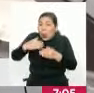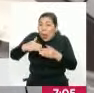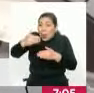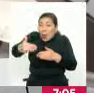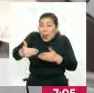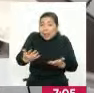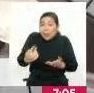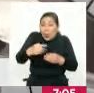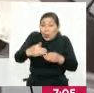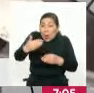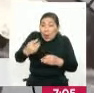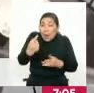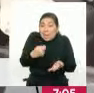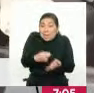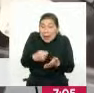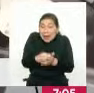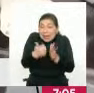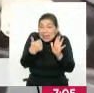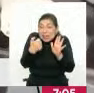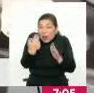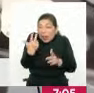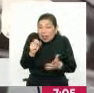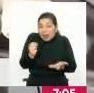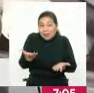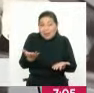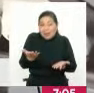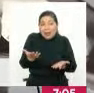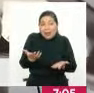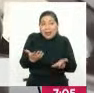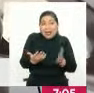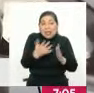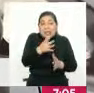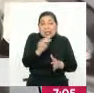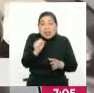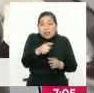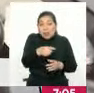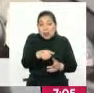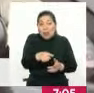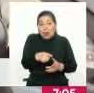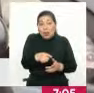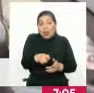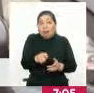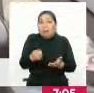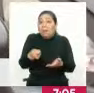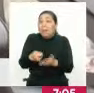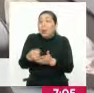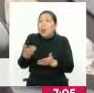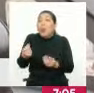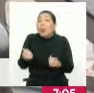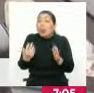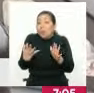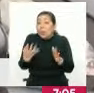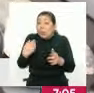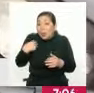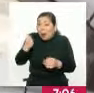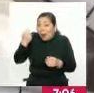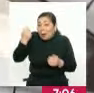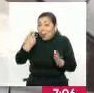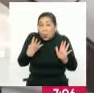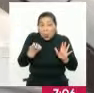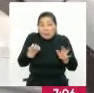y por ahí una cuadra no me van a cobrar 6.30. La carrera le cobra 15 soles 50 y al final voy a cobrar ¿cuánto? 9 soles.